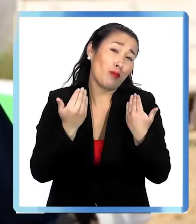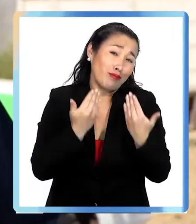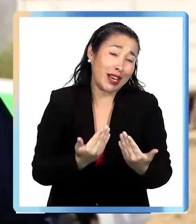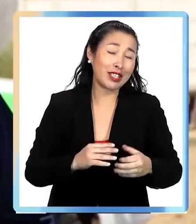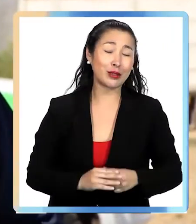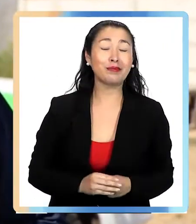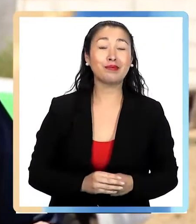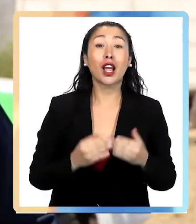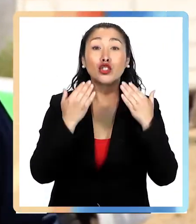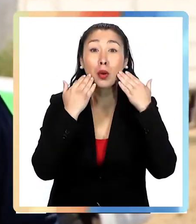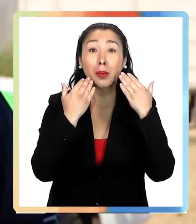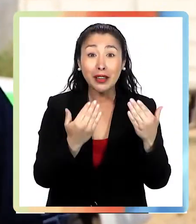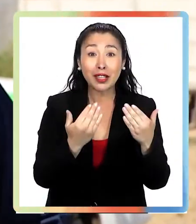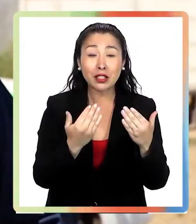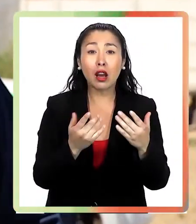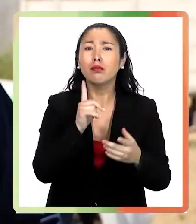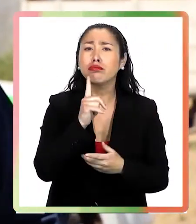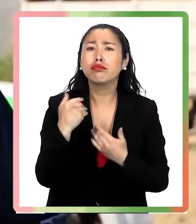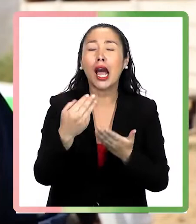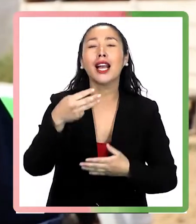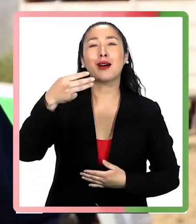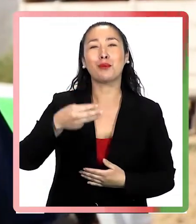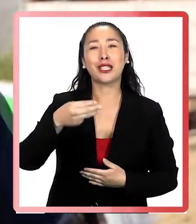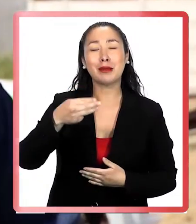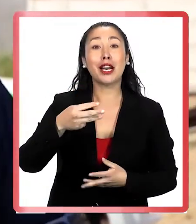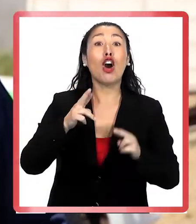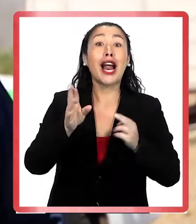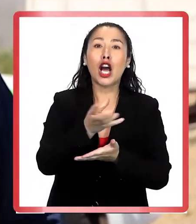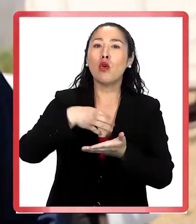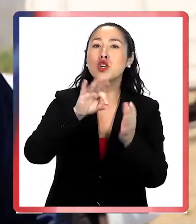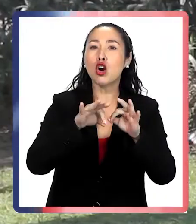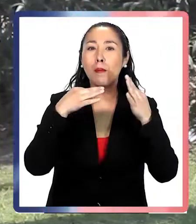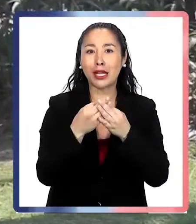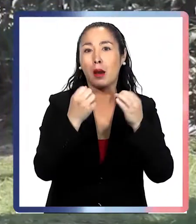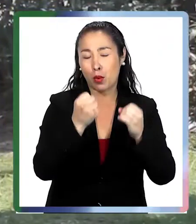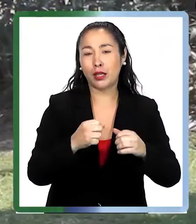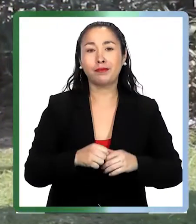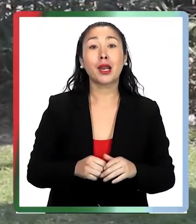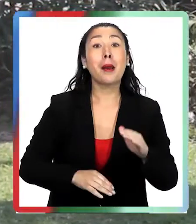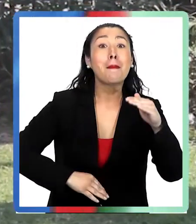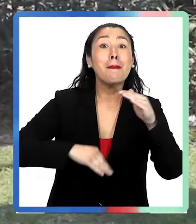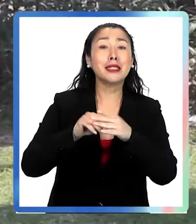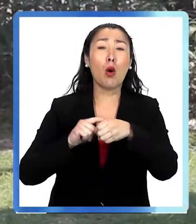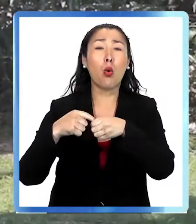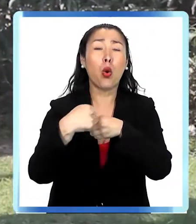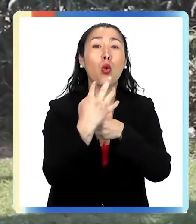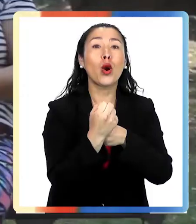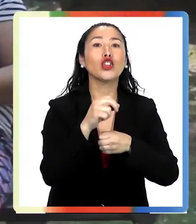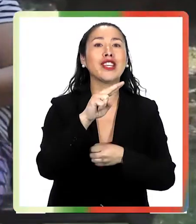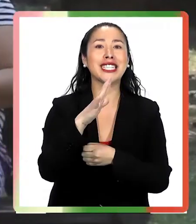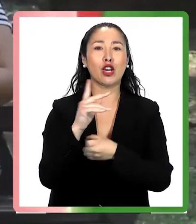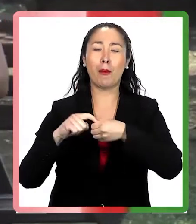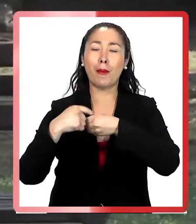digamos. Son beneficios que está otorgando la municipalidad. La idea es poder cubrir la comuna completa. La conexión máxima de usuarios es